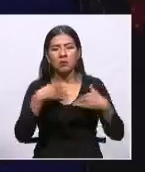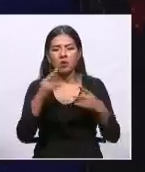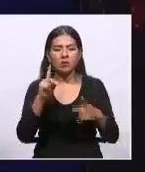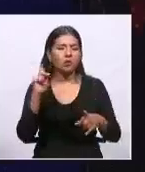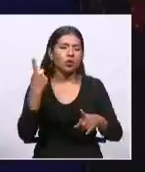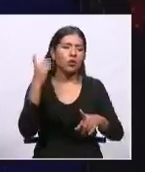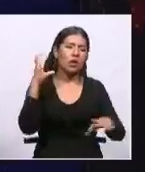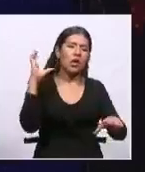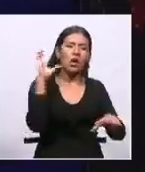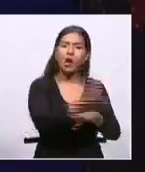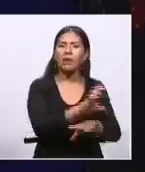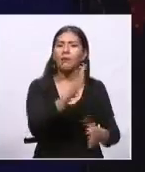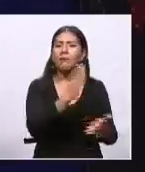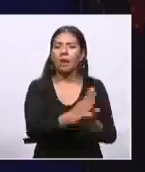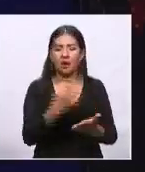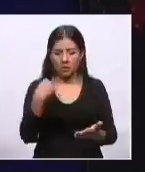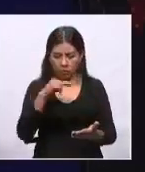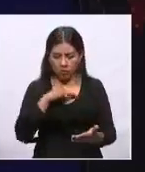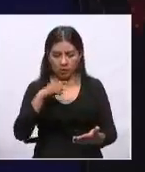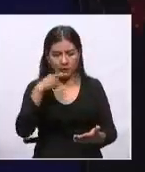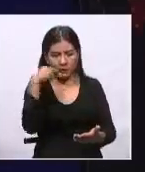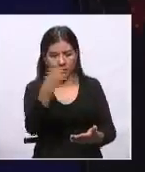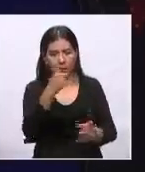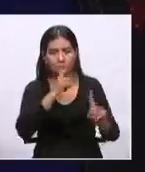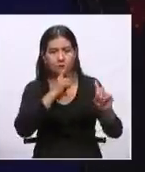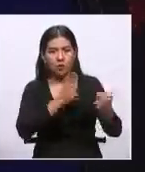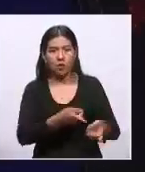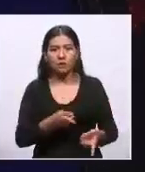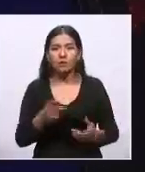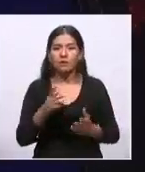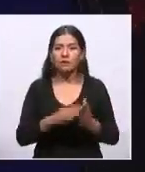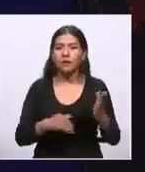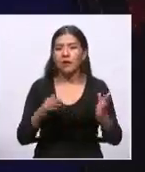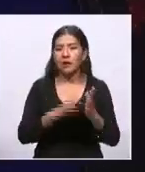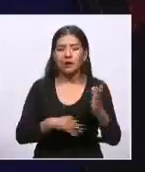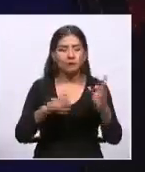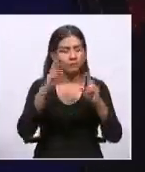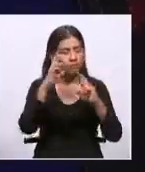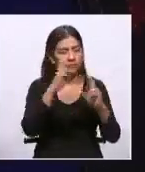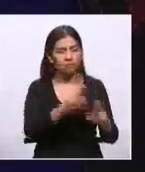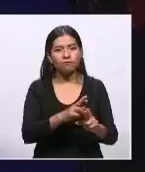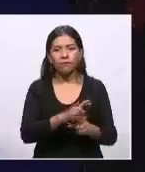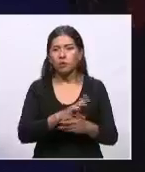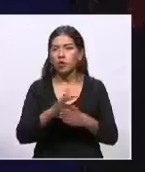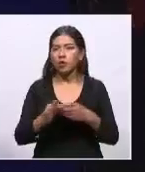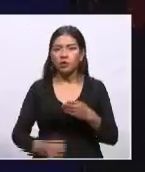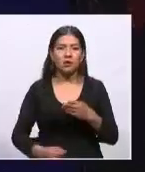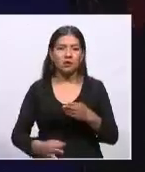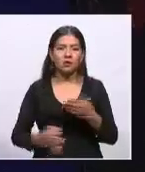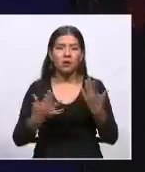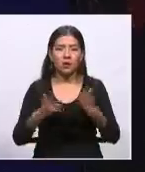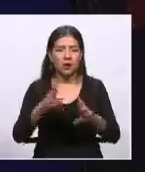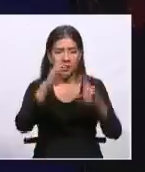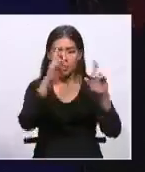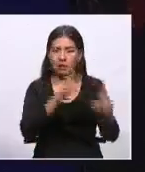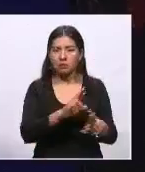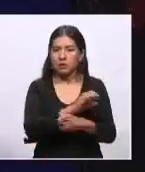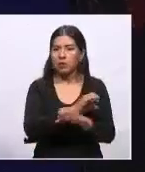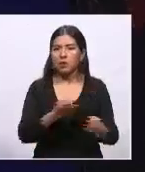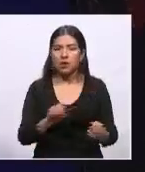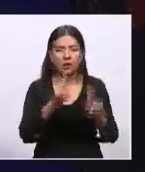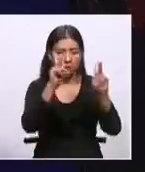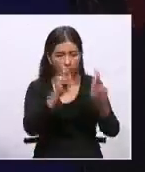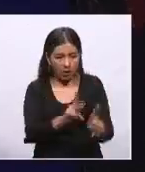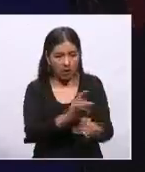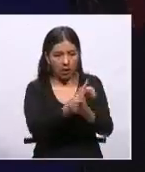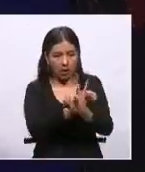este paro porque nosotros decimos, es una falta de respeto absoluta y es una falta a la dignidad de la